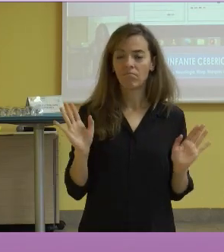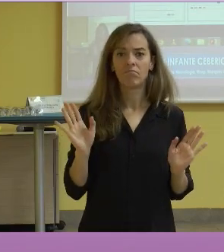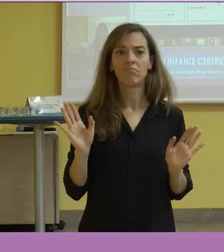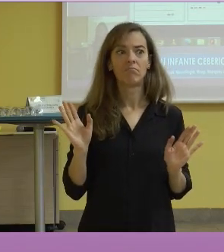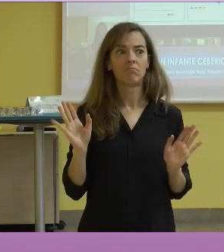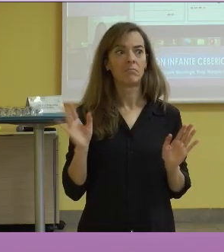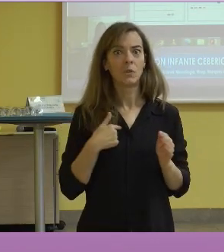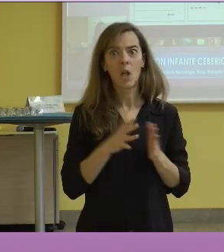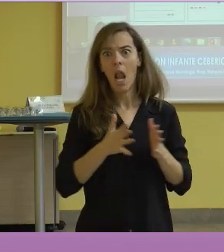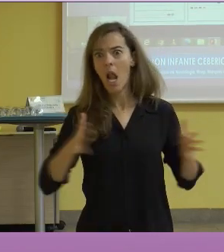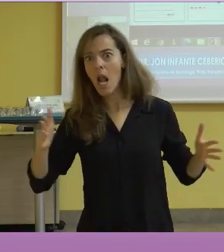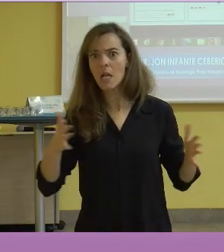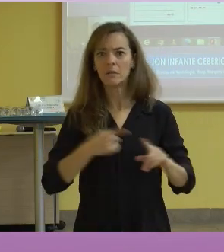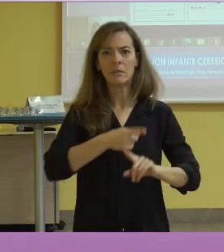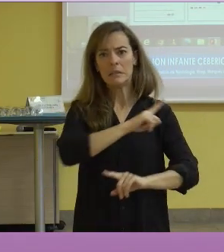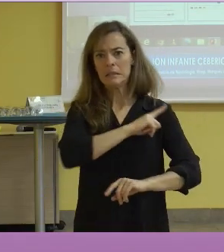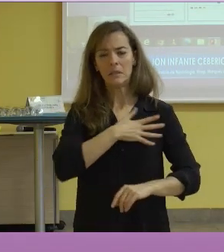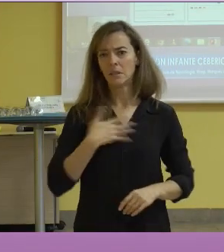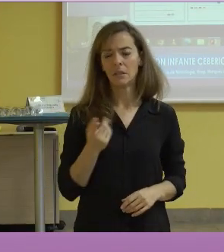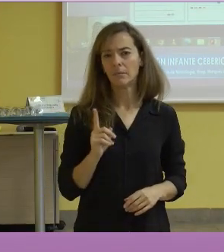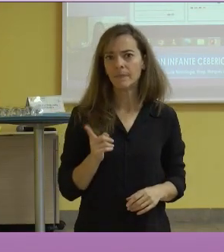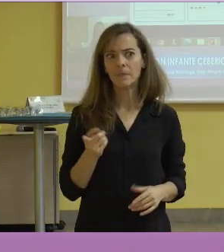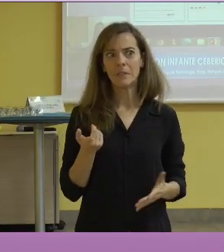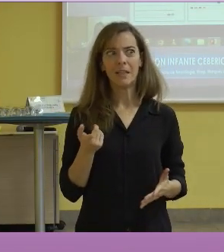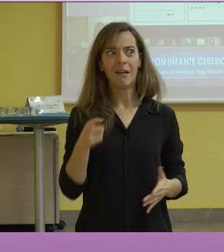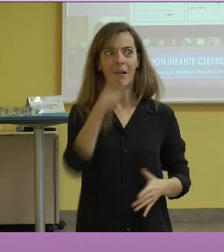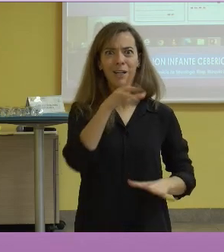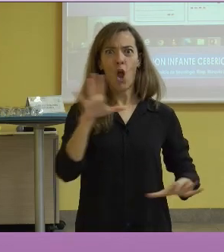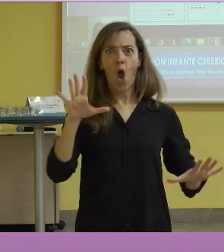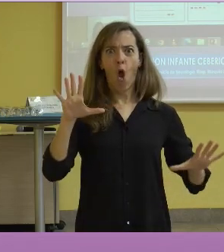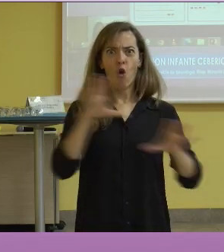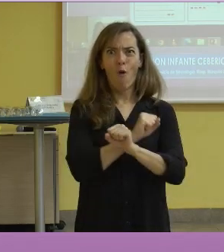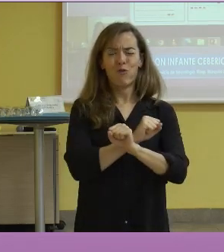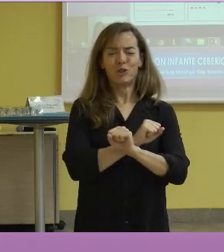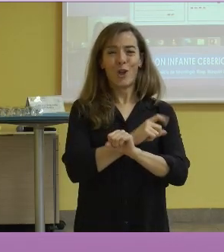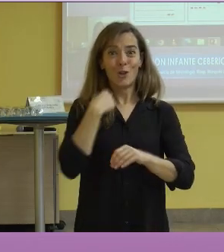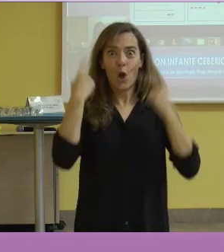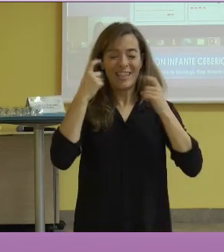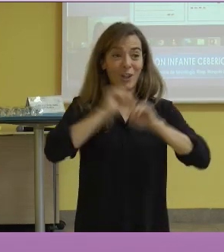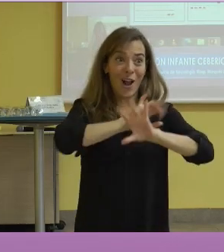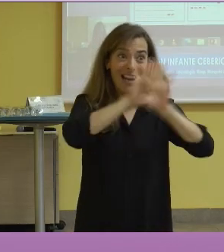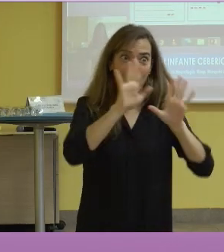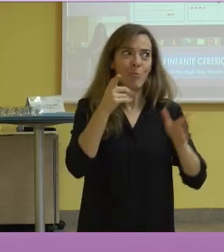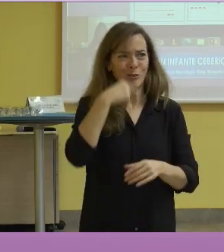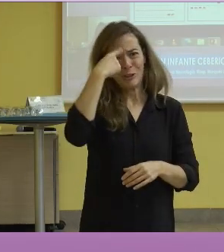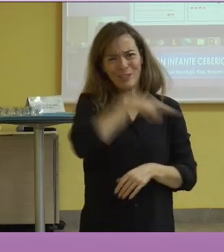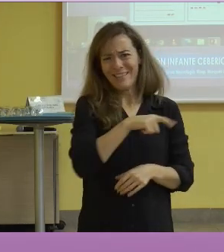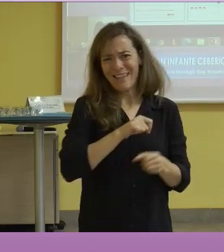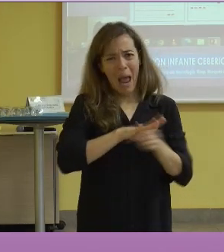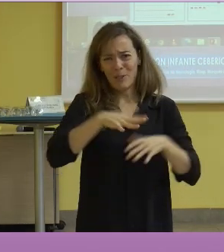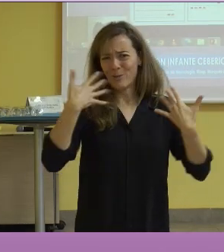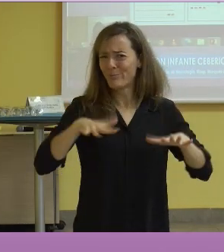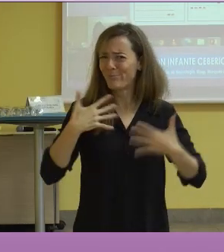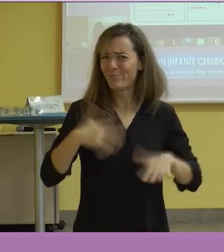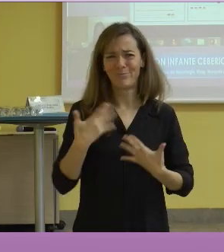No quería tampoco extenderme demasiado, crear más confusión que claridad, porque es un campo, pues,